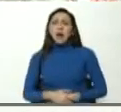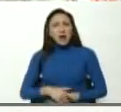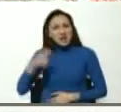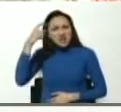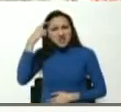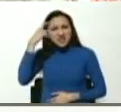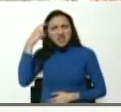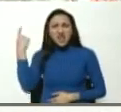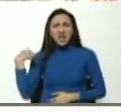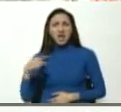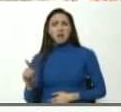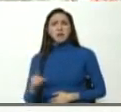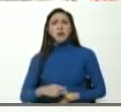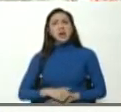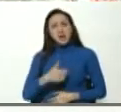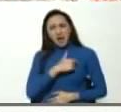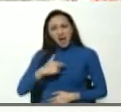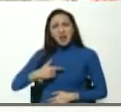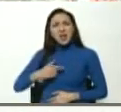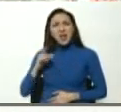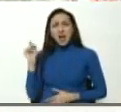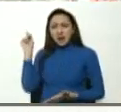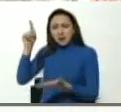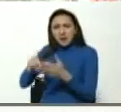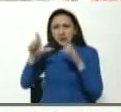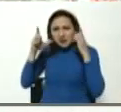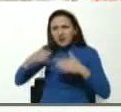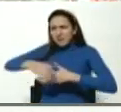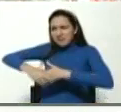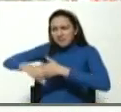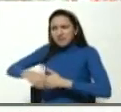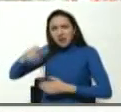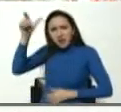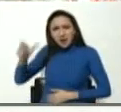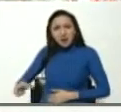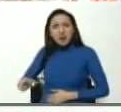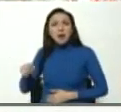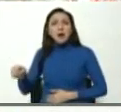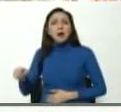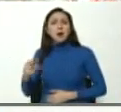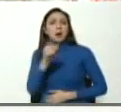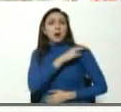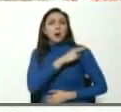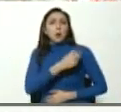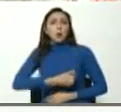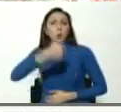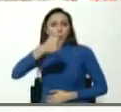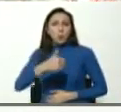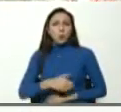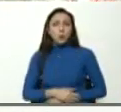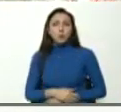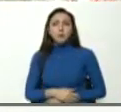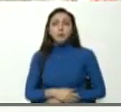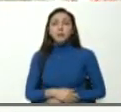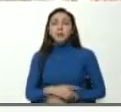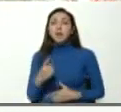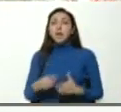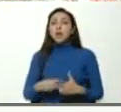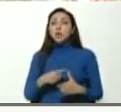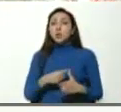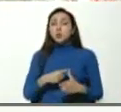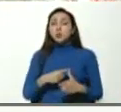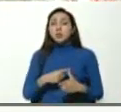con deseos de ir a la guaira y de saludar a garcía carneiro así que